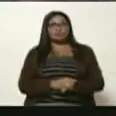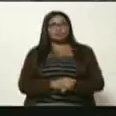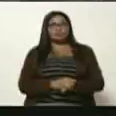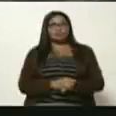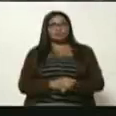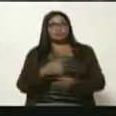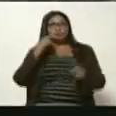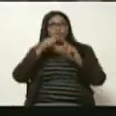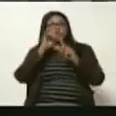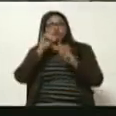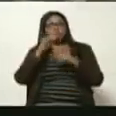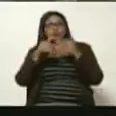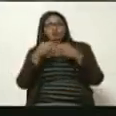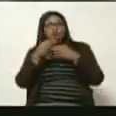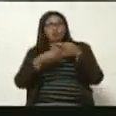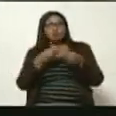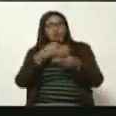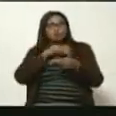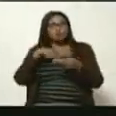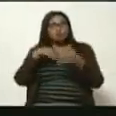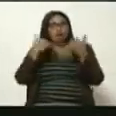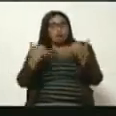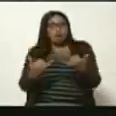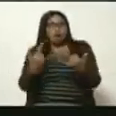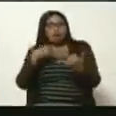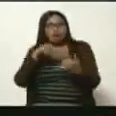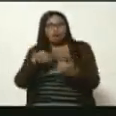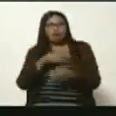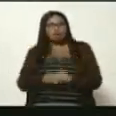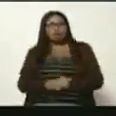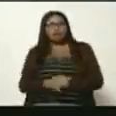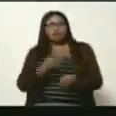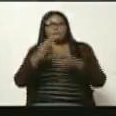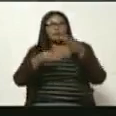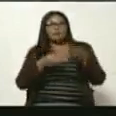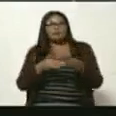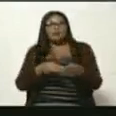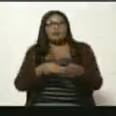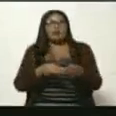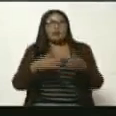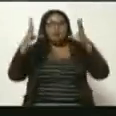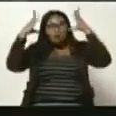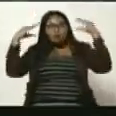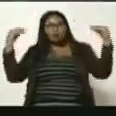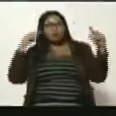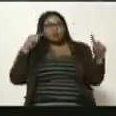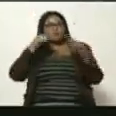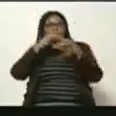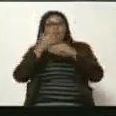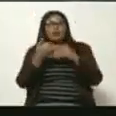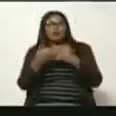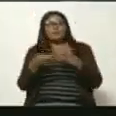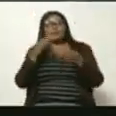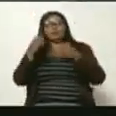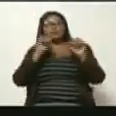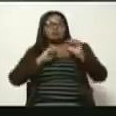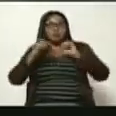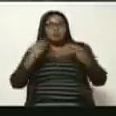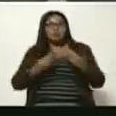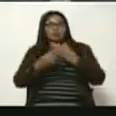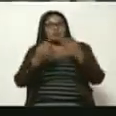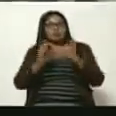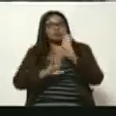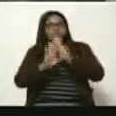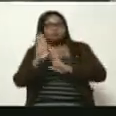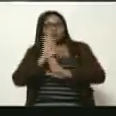contacto informativo lo realizamos a esta hora desde la estación del metro en La Hollada a propósito del plan Metro Se Mueve Contigo que avanza